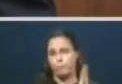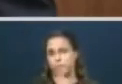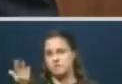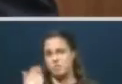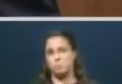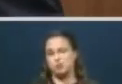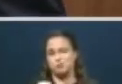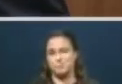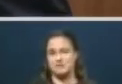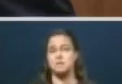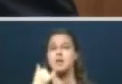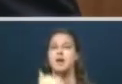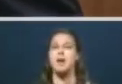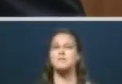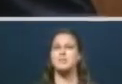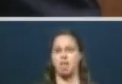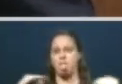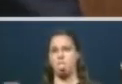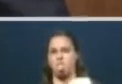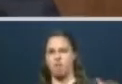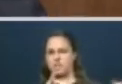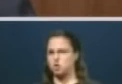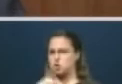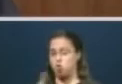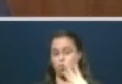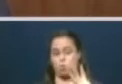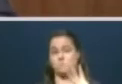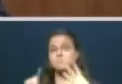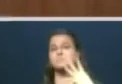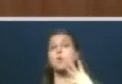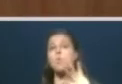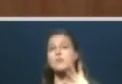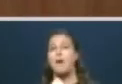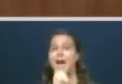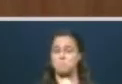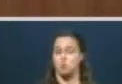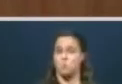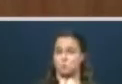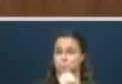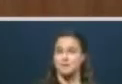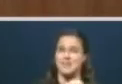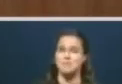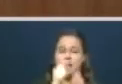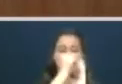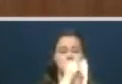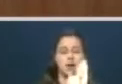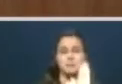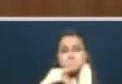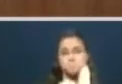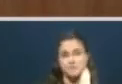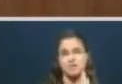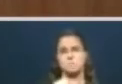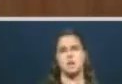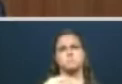corregir desequilibrios territoriales y cuarto apoyar a las entidades locales en el cumplimiento de los requisitos de estabilidad y de